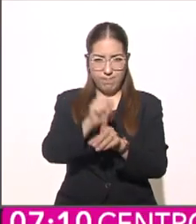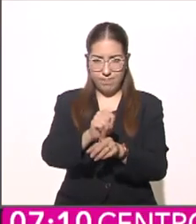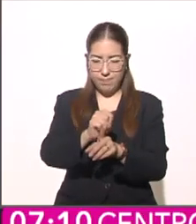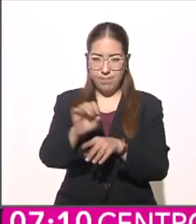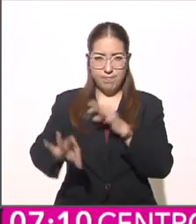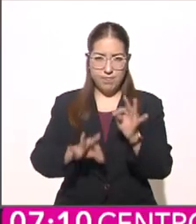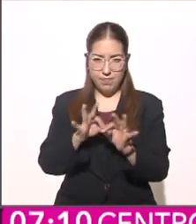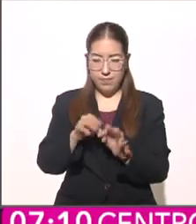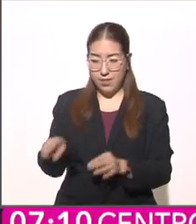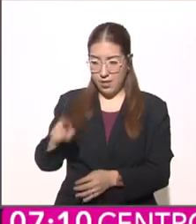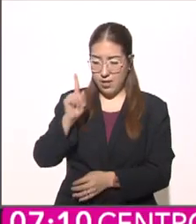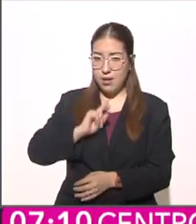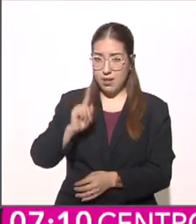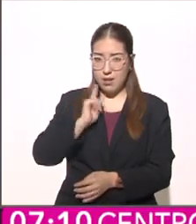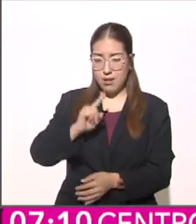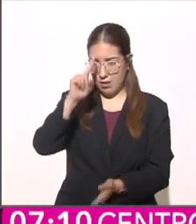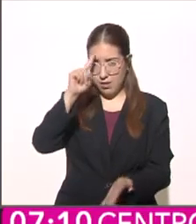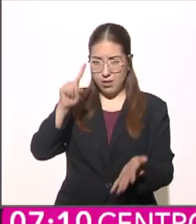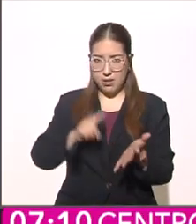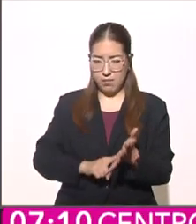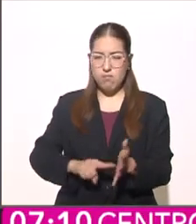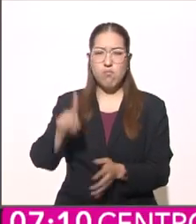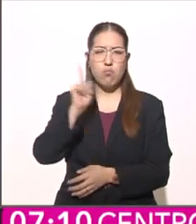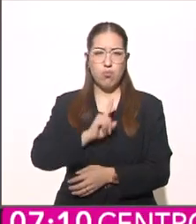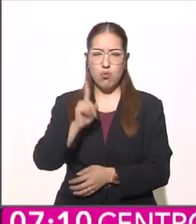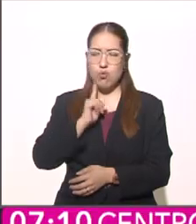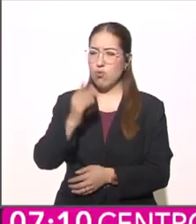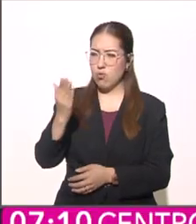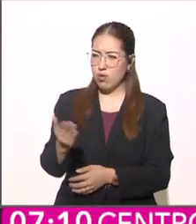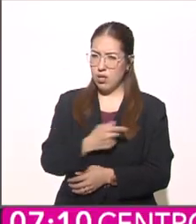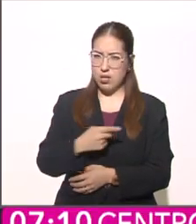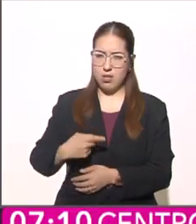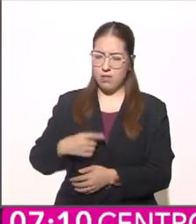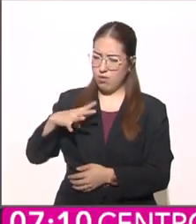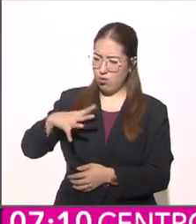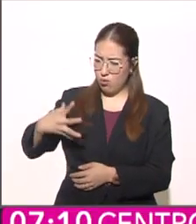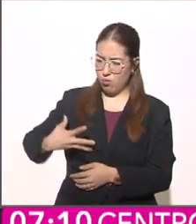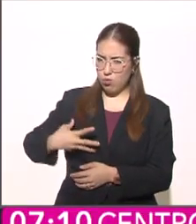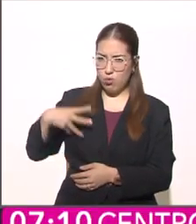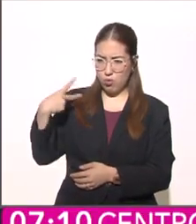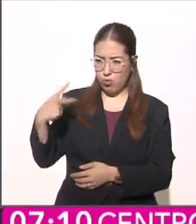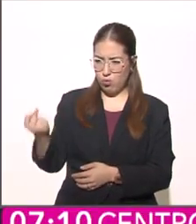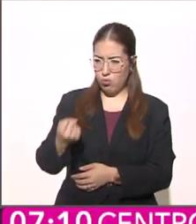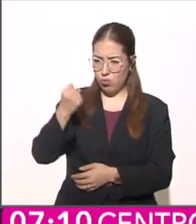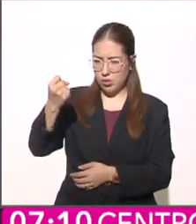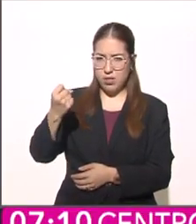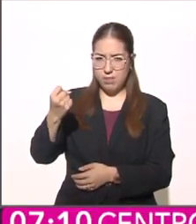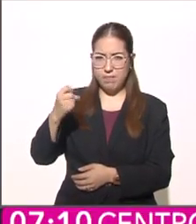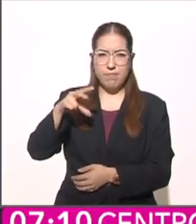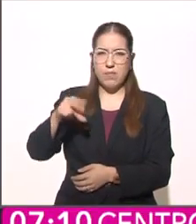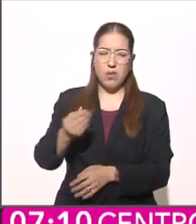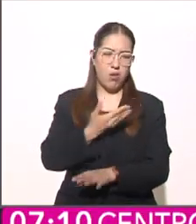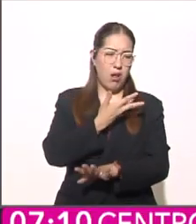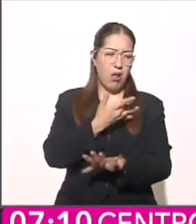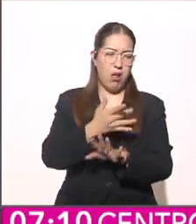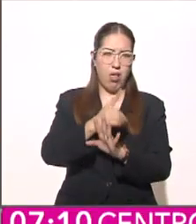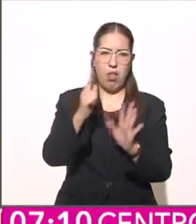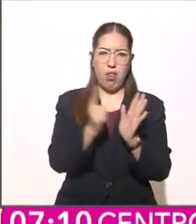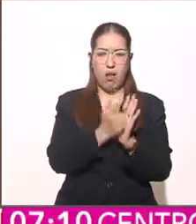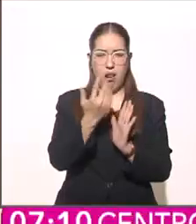Creo firmemente que la mujer es digna de la mejor suerte que aquella que le han deparado las